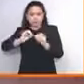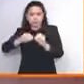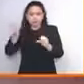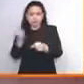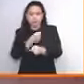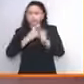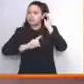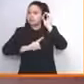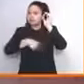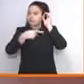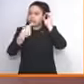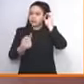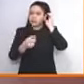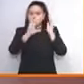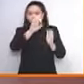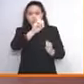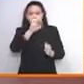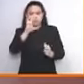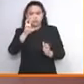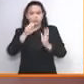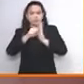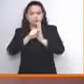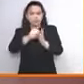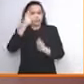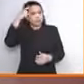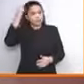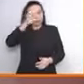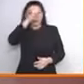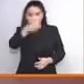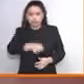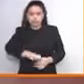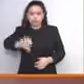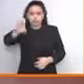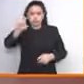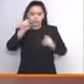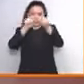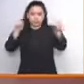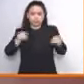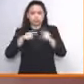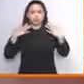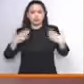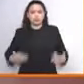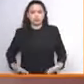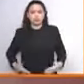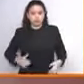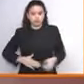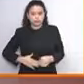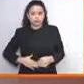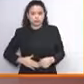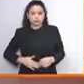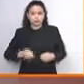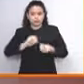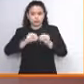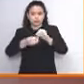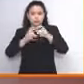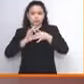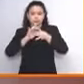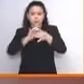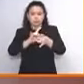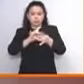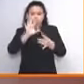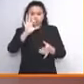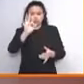6. Número ganador de la diaria es el 06 con su símbolo de sueños elefante. En el cuadro del cuerpo representado por la barriga y otros